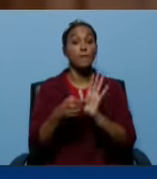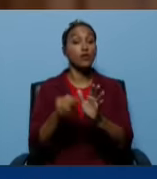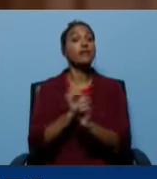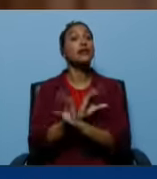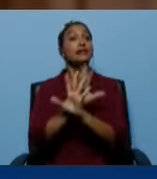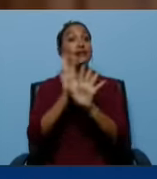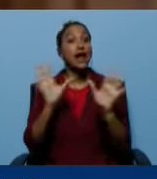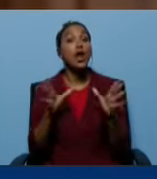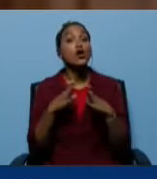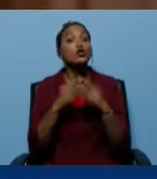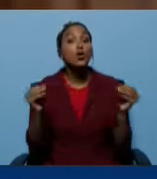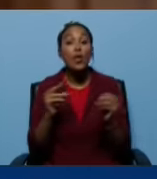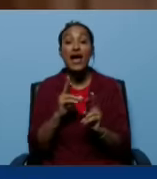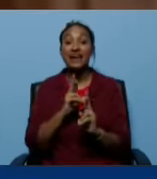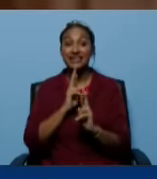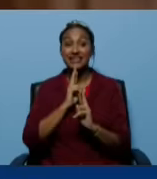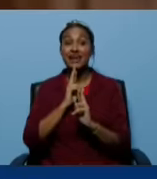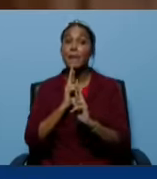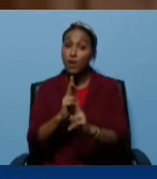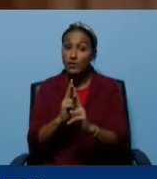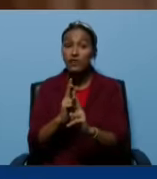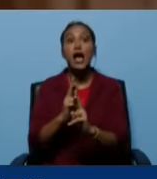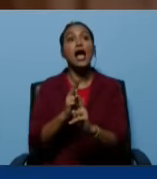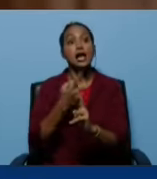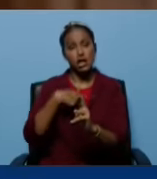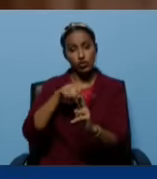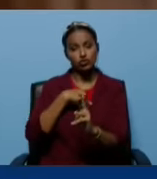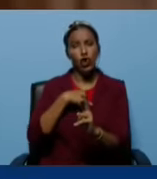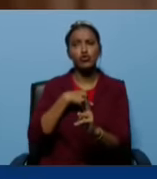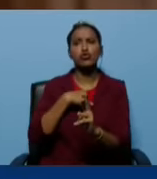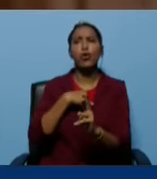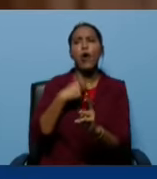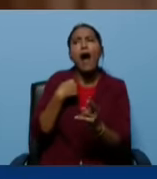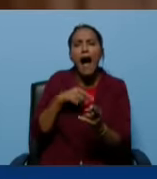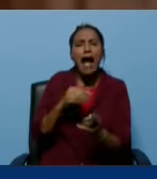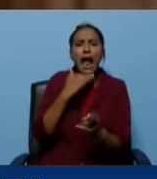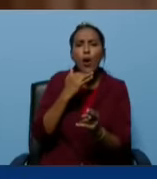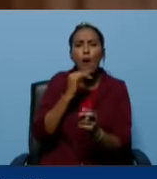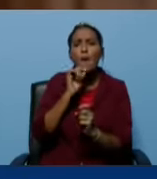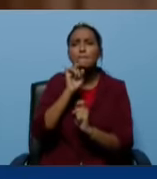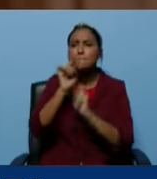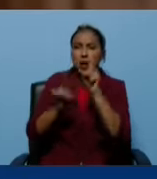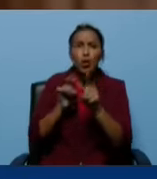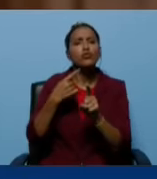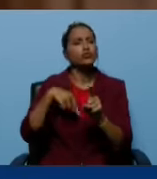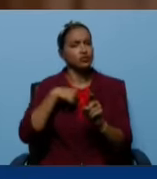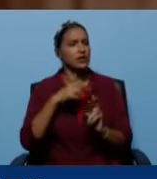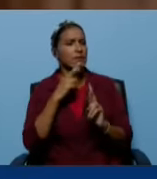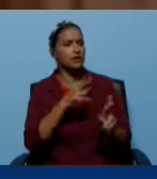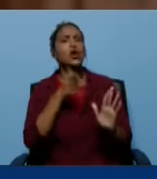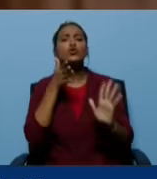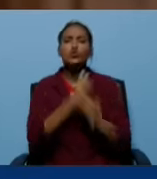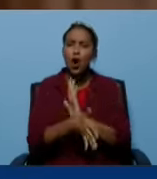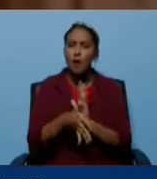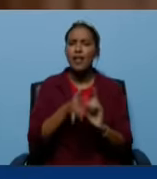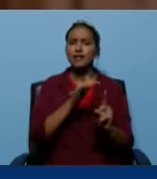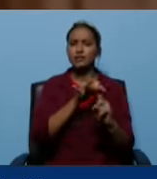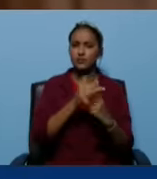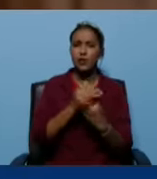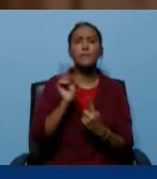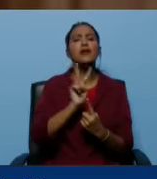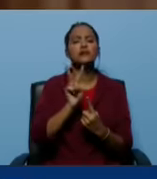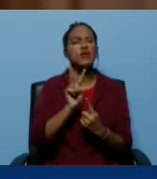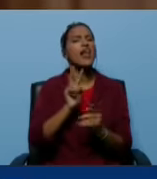las respuestas a las preguntas que tengamos nosotros en relación a la contingencia política de nuestro país están